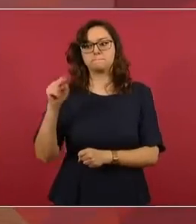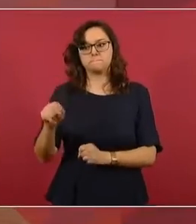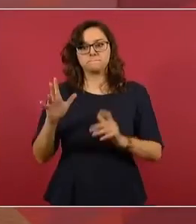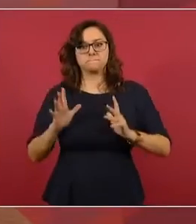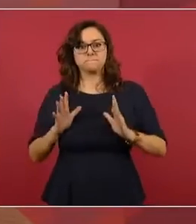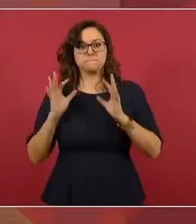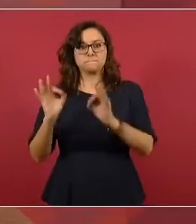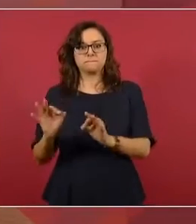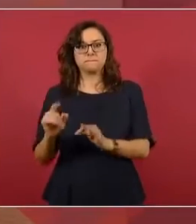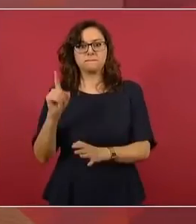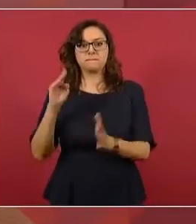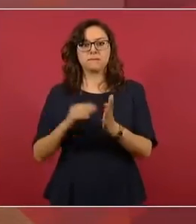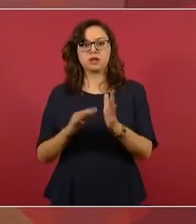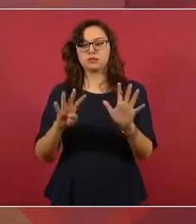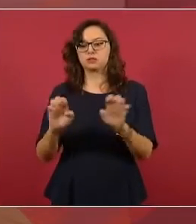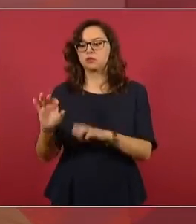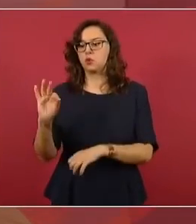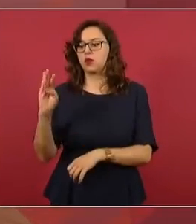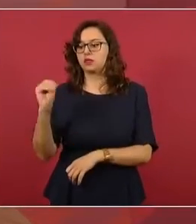en 1939.